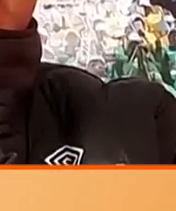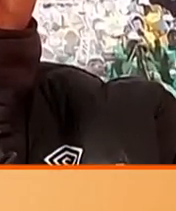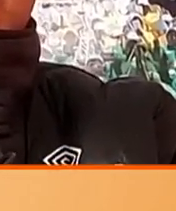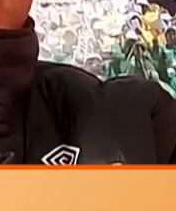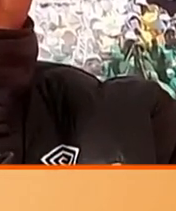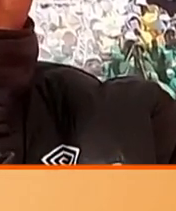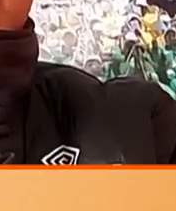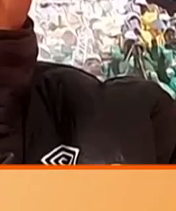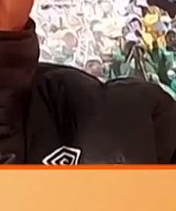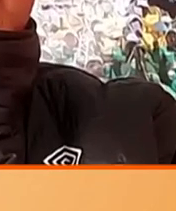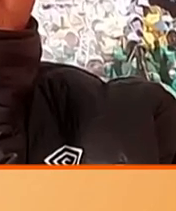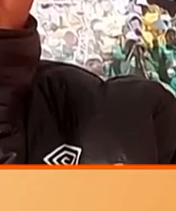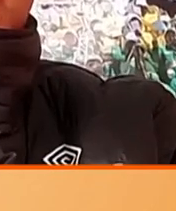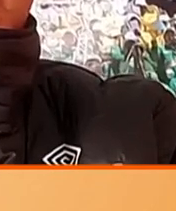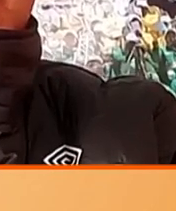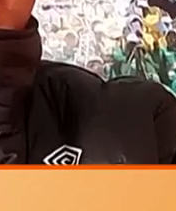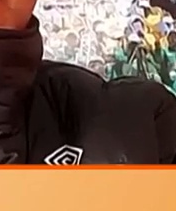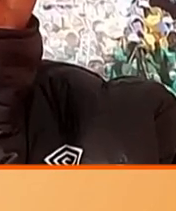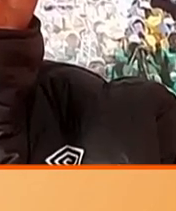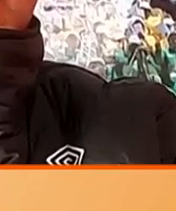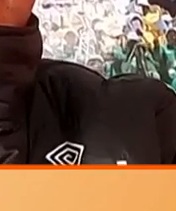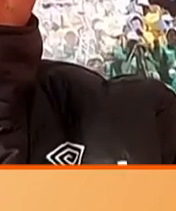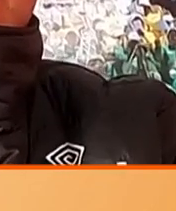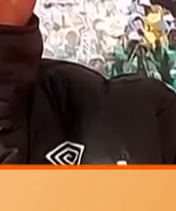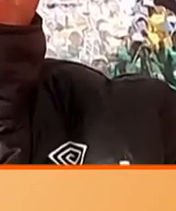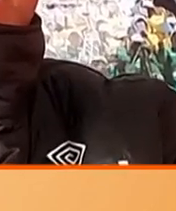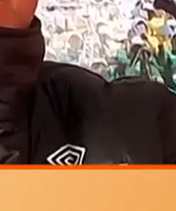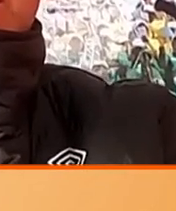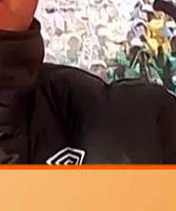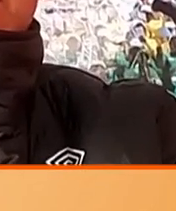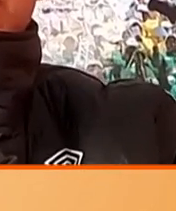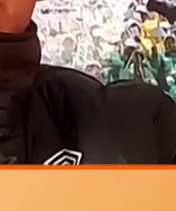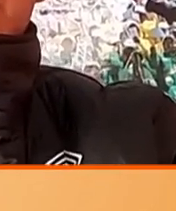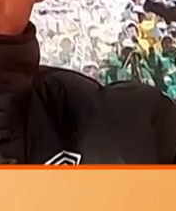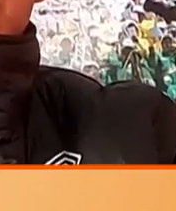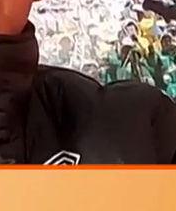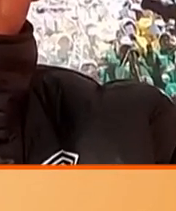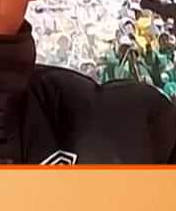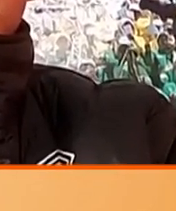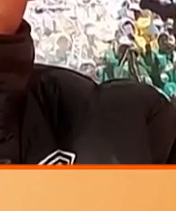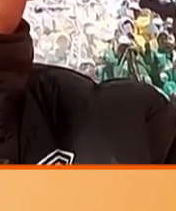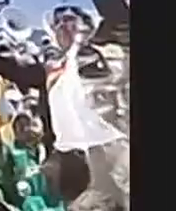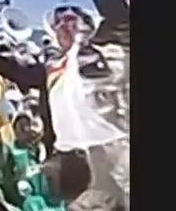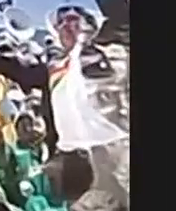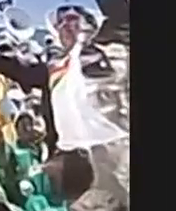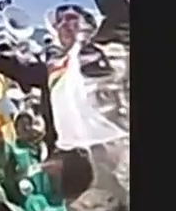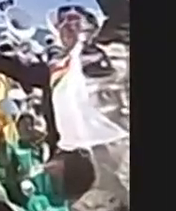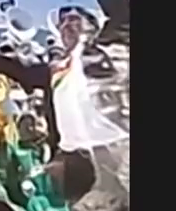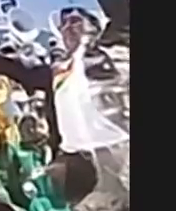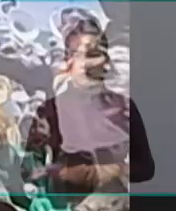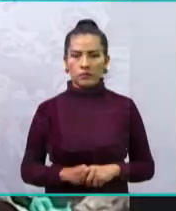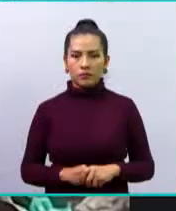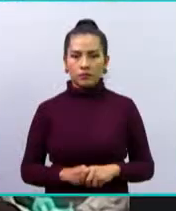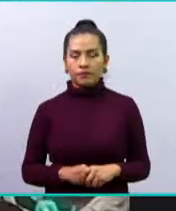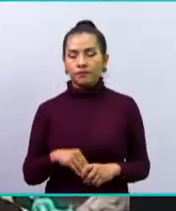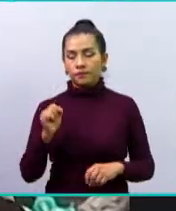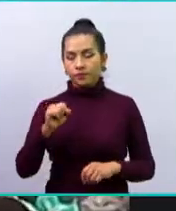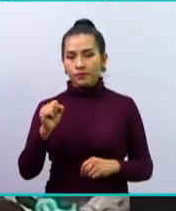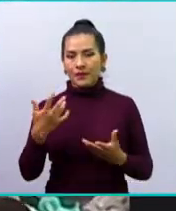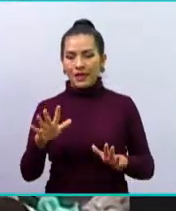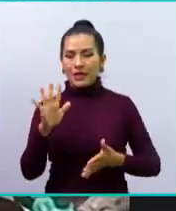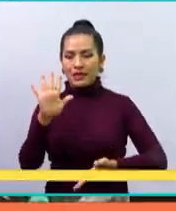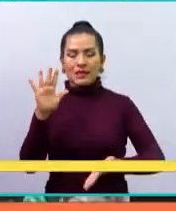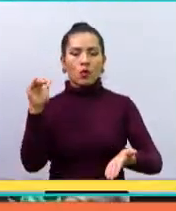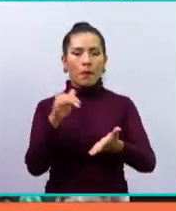directiva nueva que hemos ingresado a la Federación de Bandas, vamos a garantizar una participación masiva de todos nuestros afiliados, asimismo